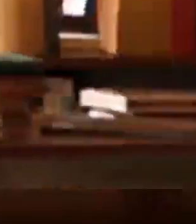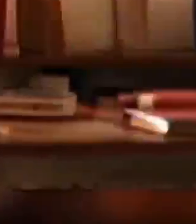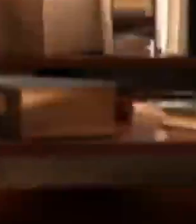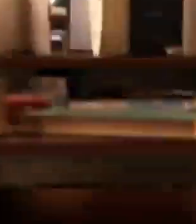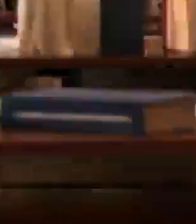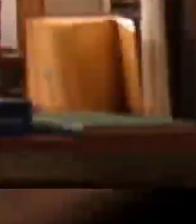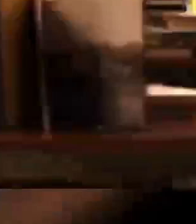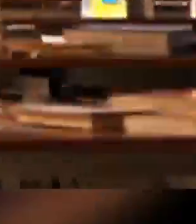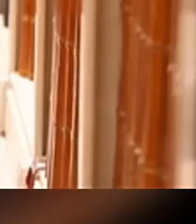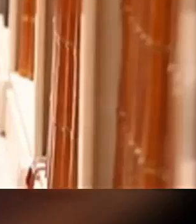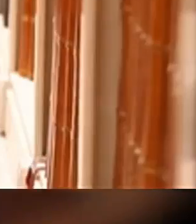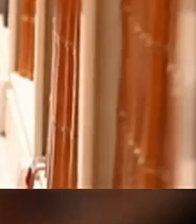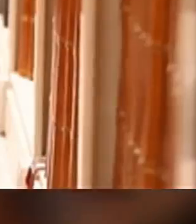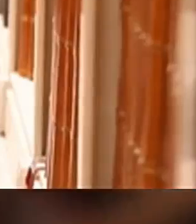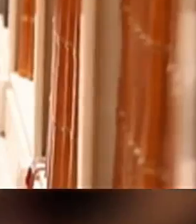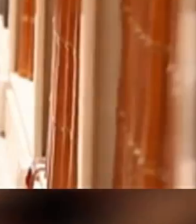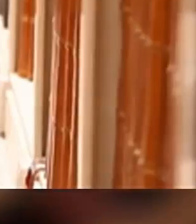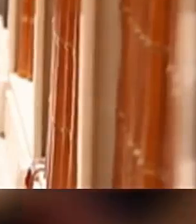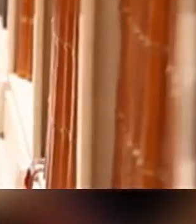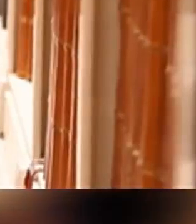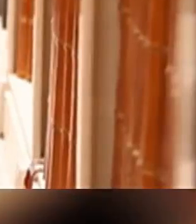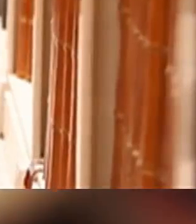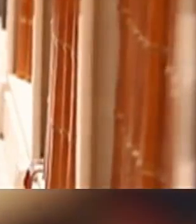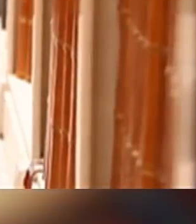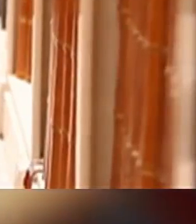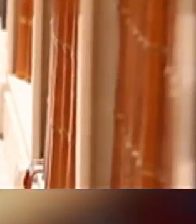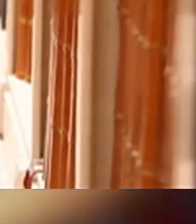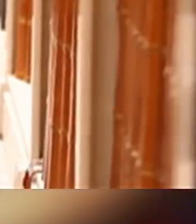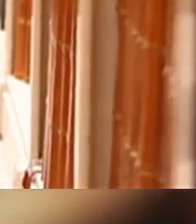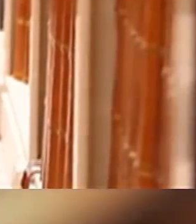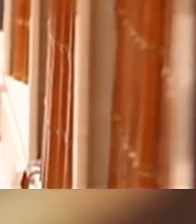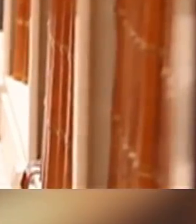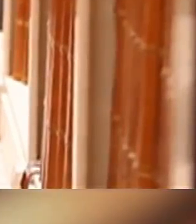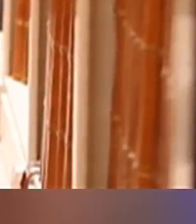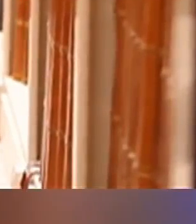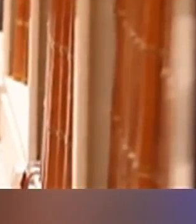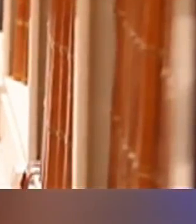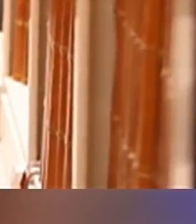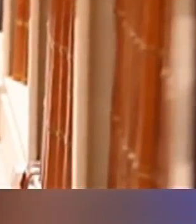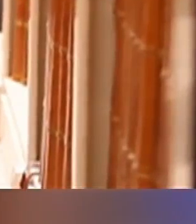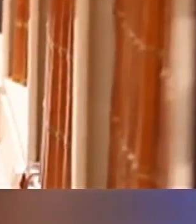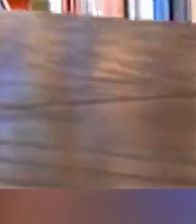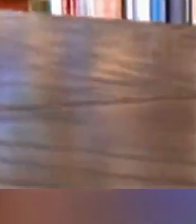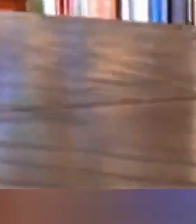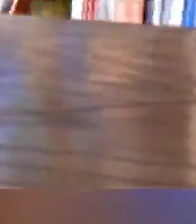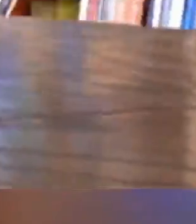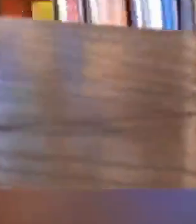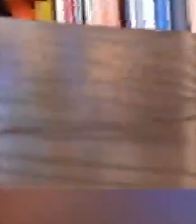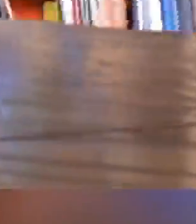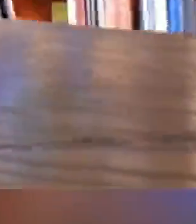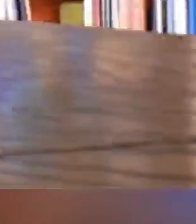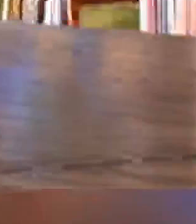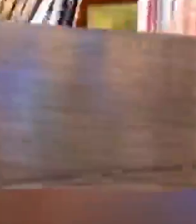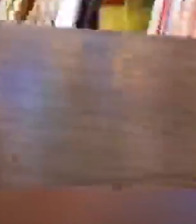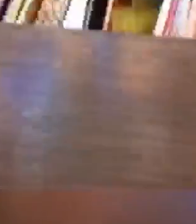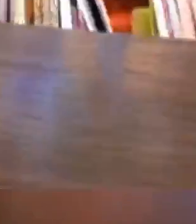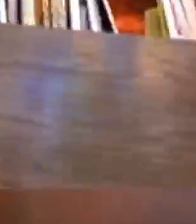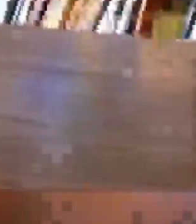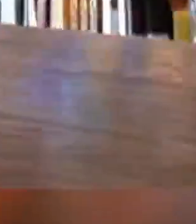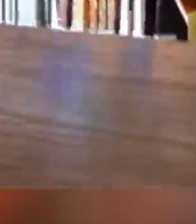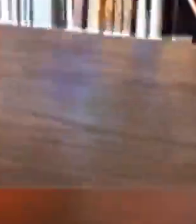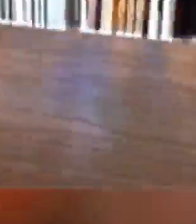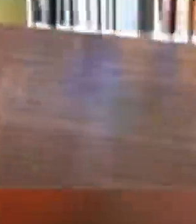infantil. Para la próxima vez que vengas, voy a buscar otro libro que habla de miedos. Con aventuras